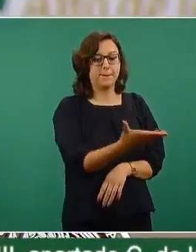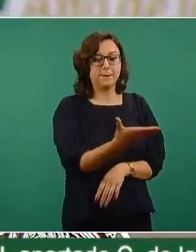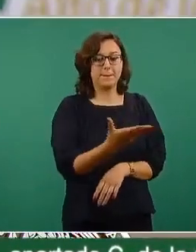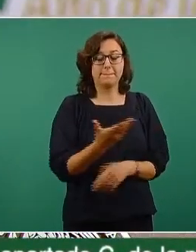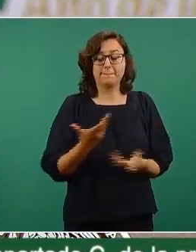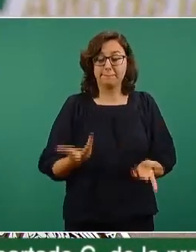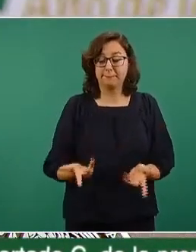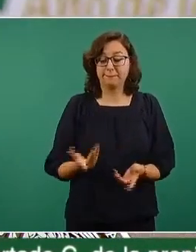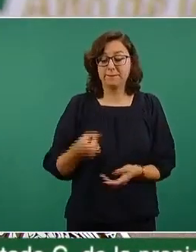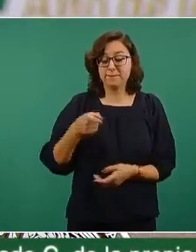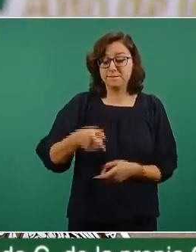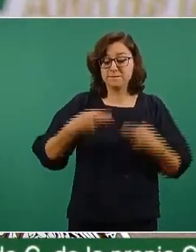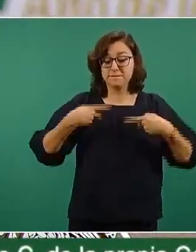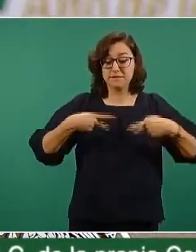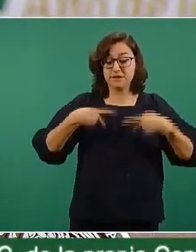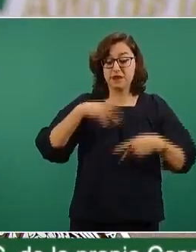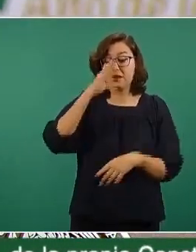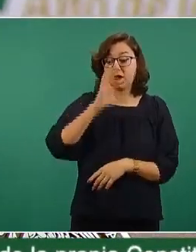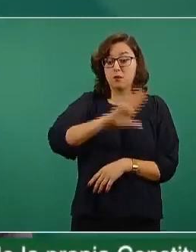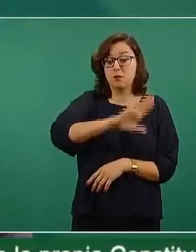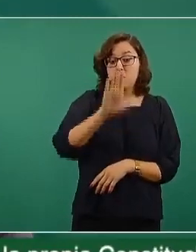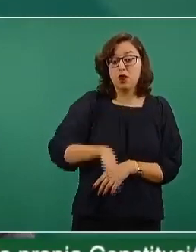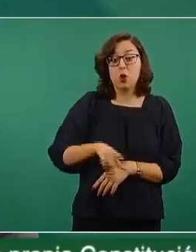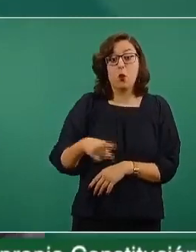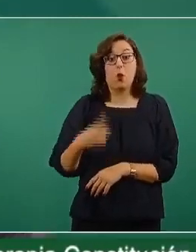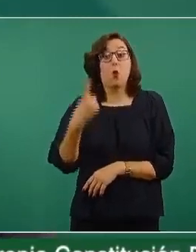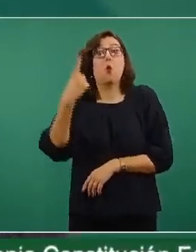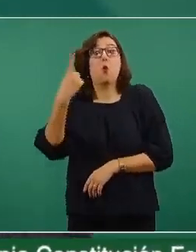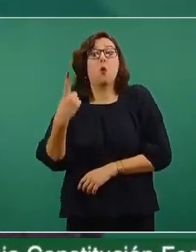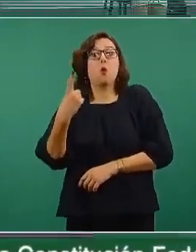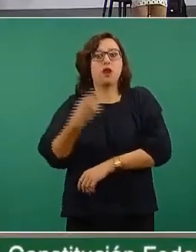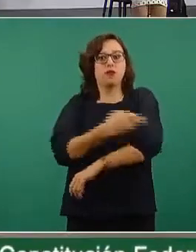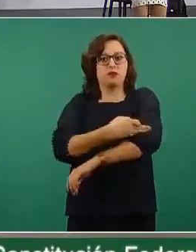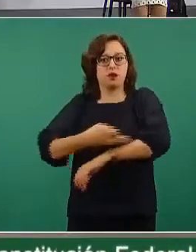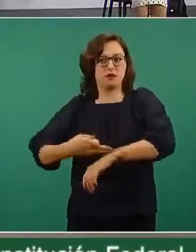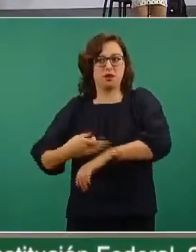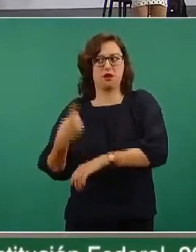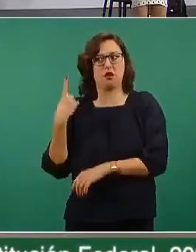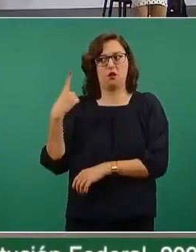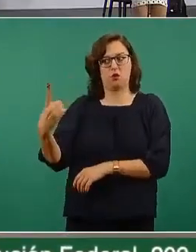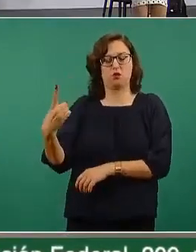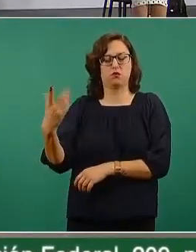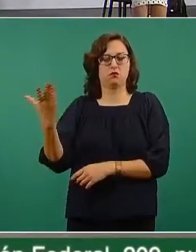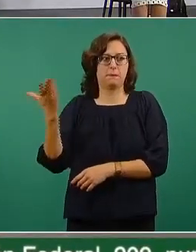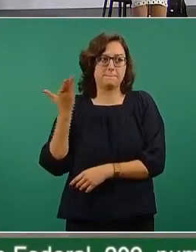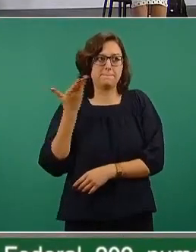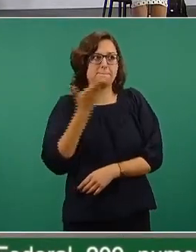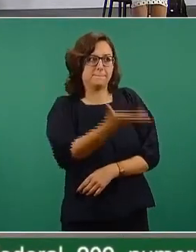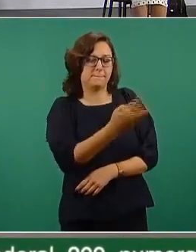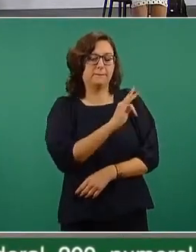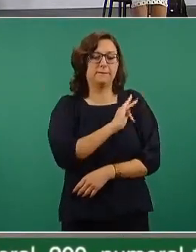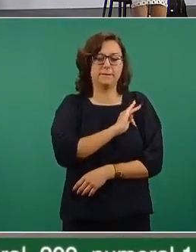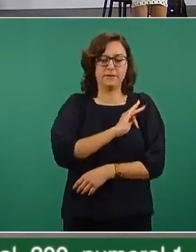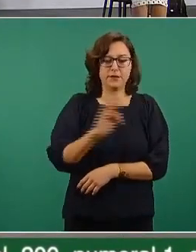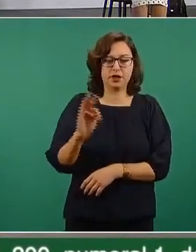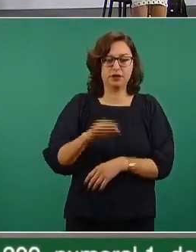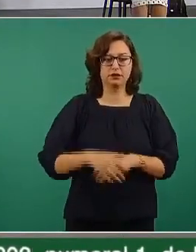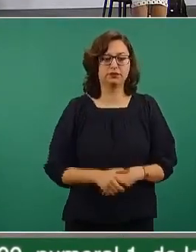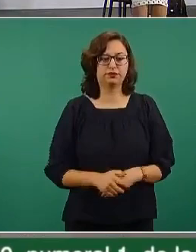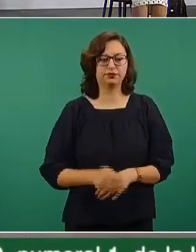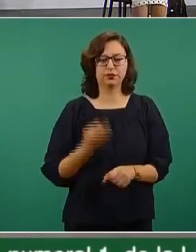persona que haya fallecido, al familiar que lo solicita. La siguiente. ¿Cuál es el estatus